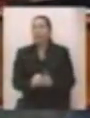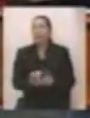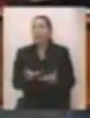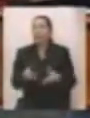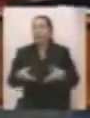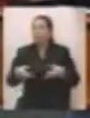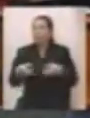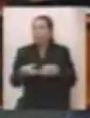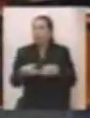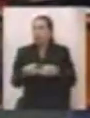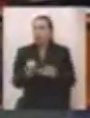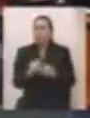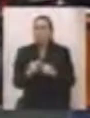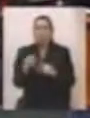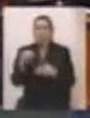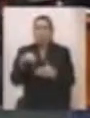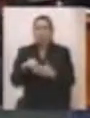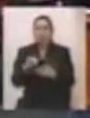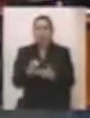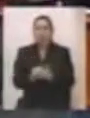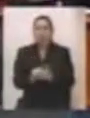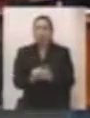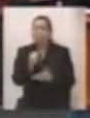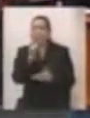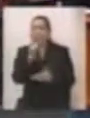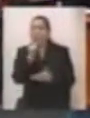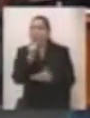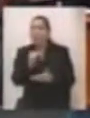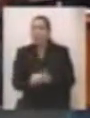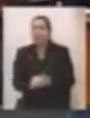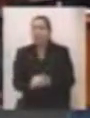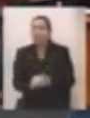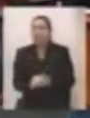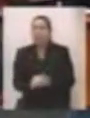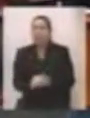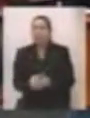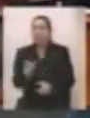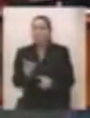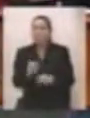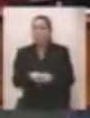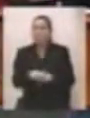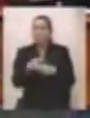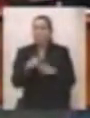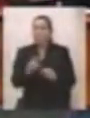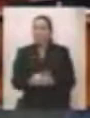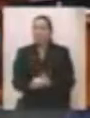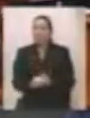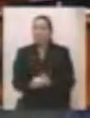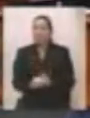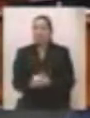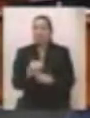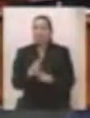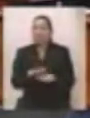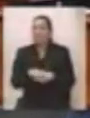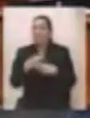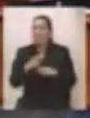una comisión multisectorial entre privados y gente de organismos públicos,